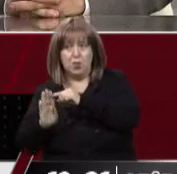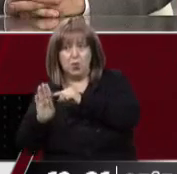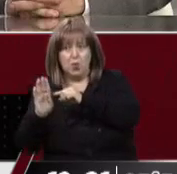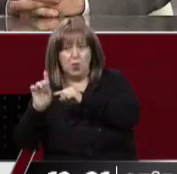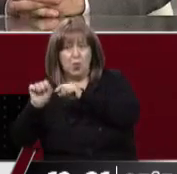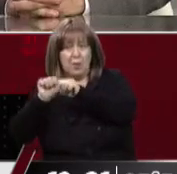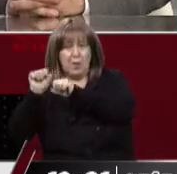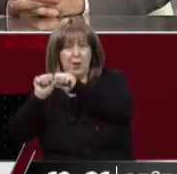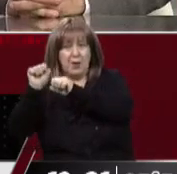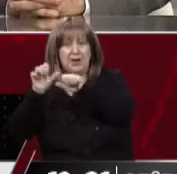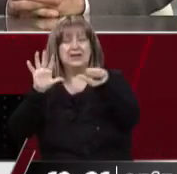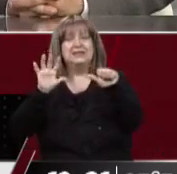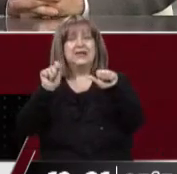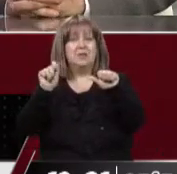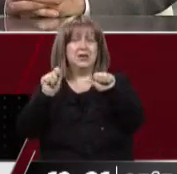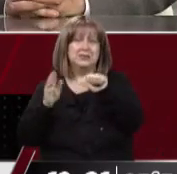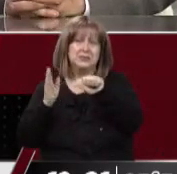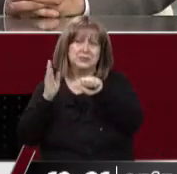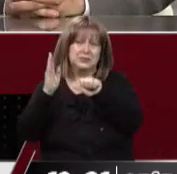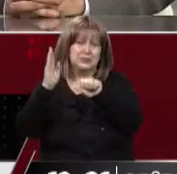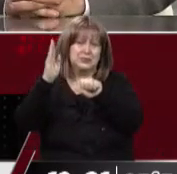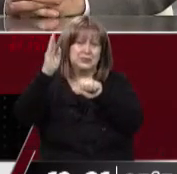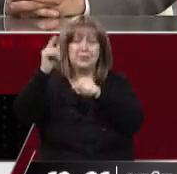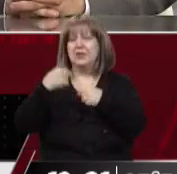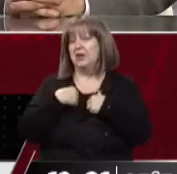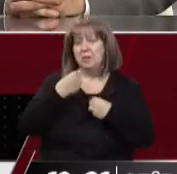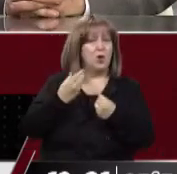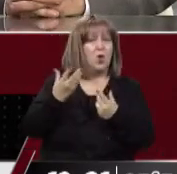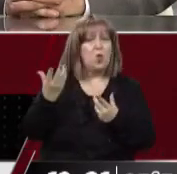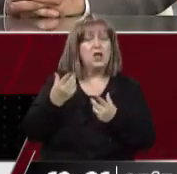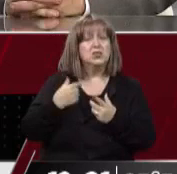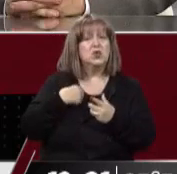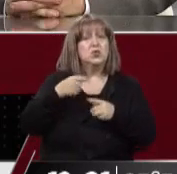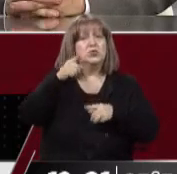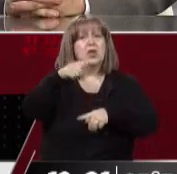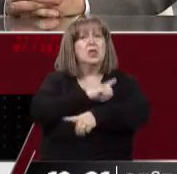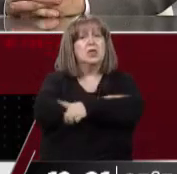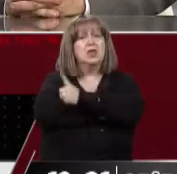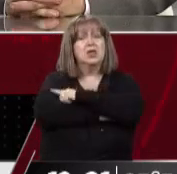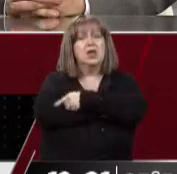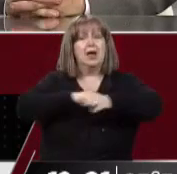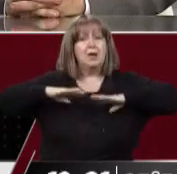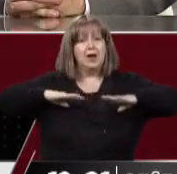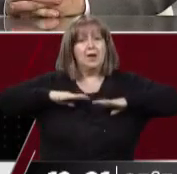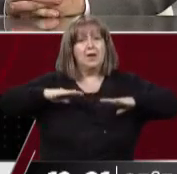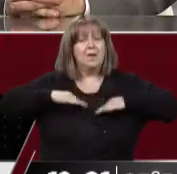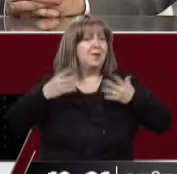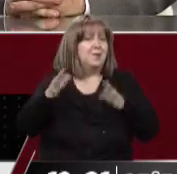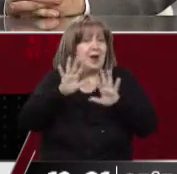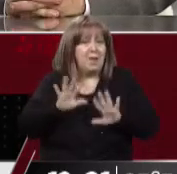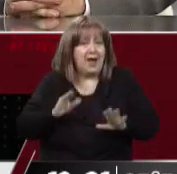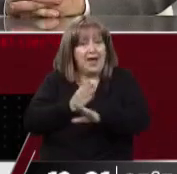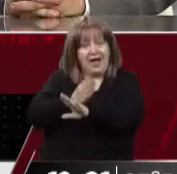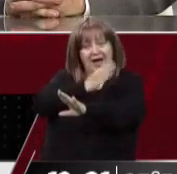después más de seis meses... Digo, muchos nos preguntamos, ¿cuánto hace que ustedes vienen preparándose para tener este viaje?